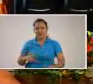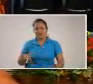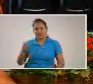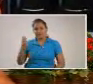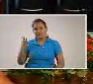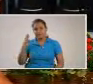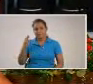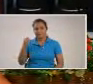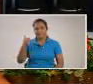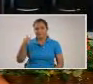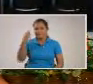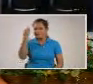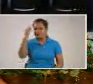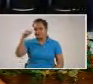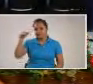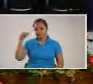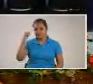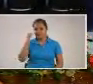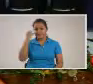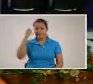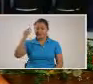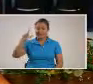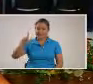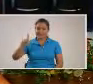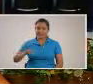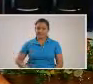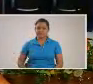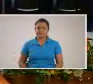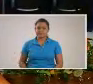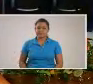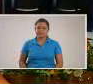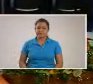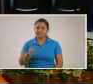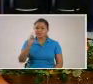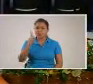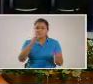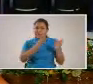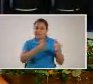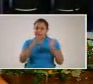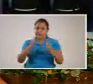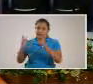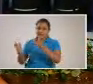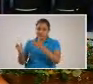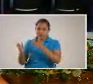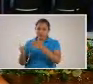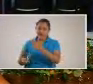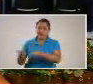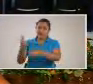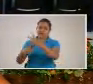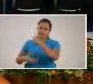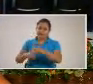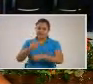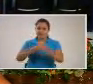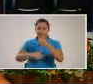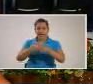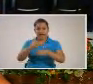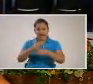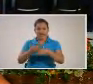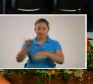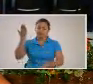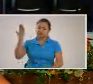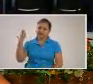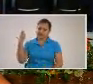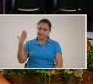sí, pasen adelante, jueguen. No, eso es una preparación que viene desde años atrás.